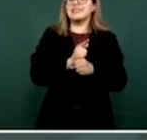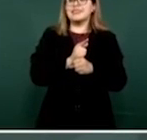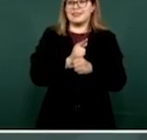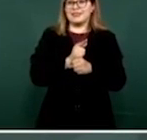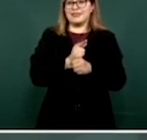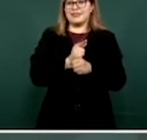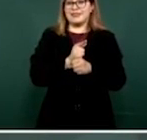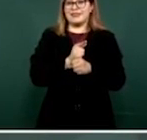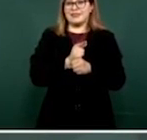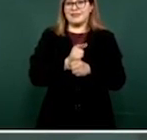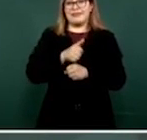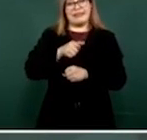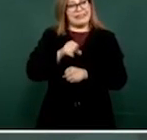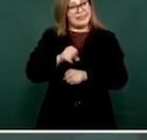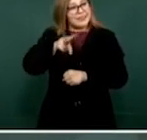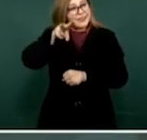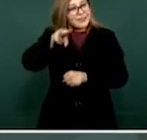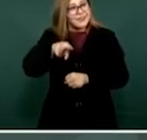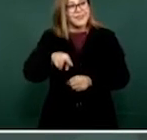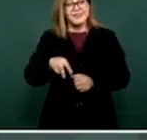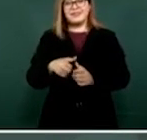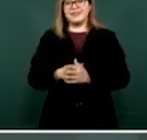Ah, sí.